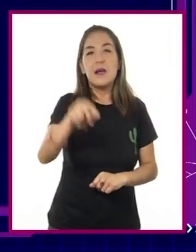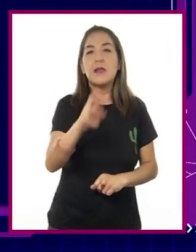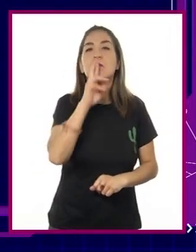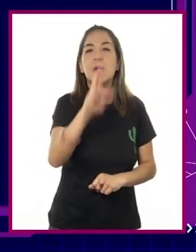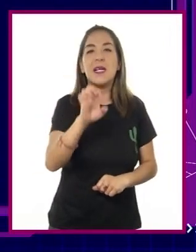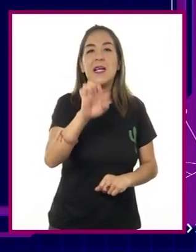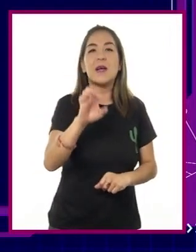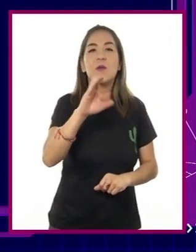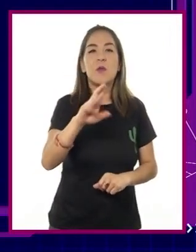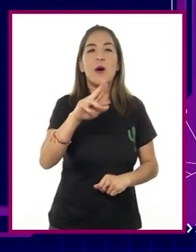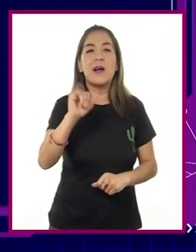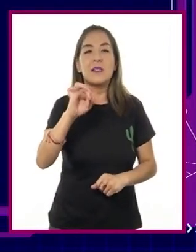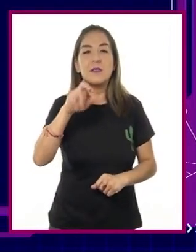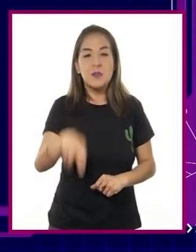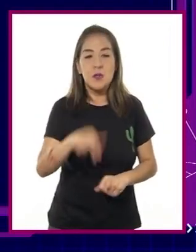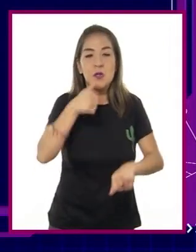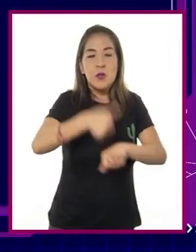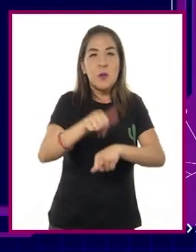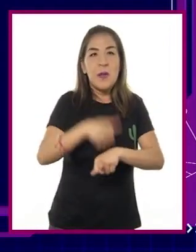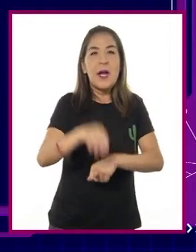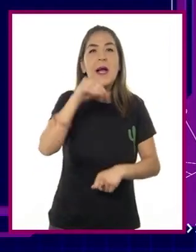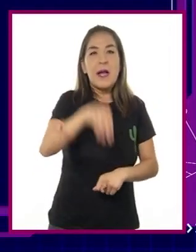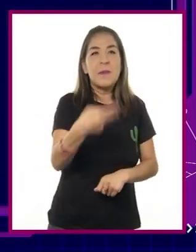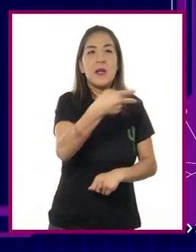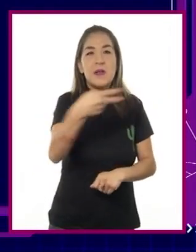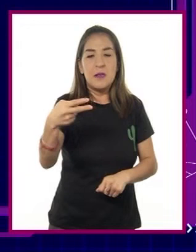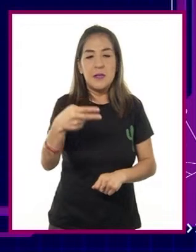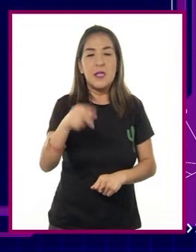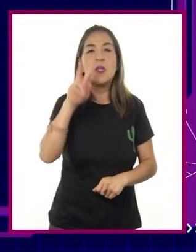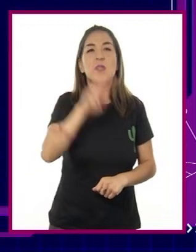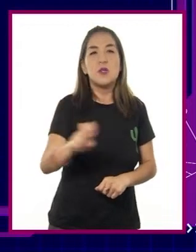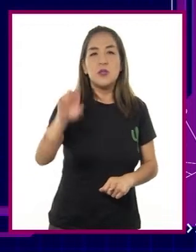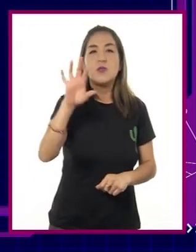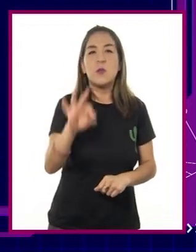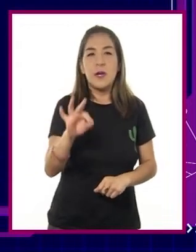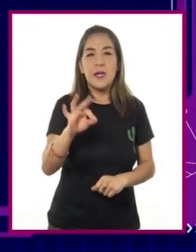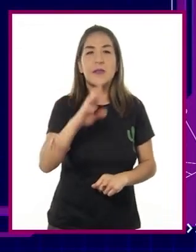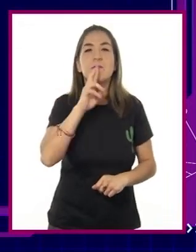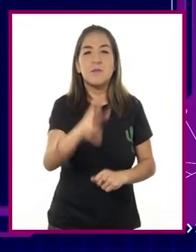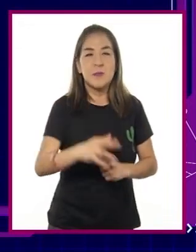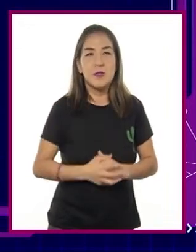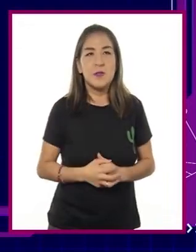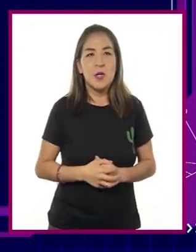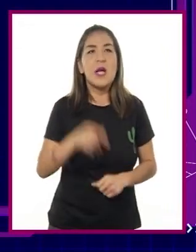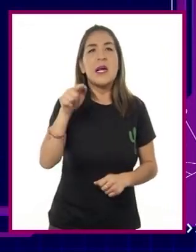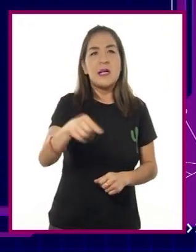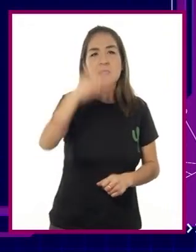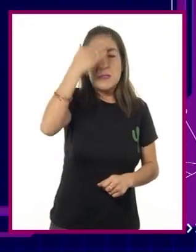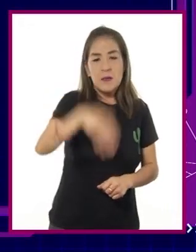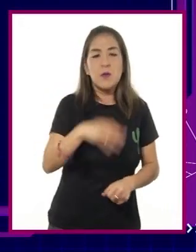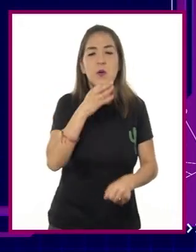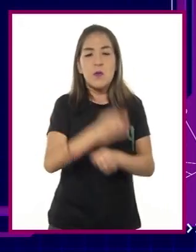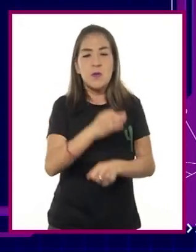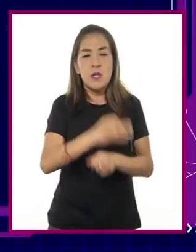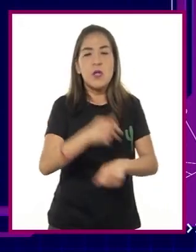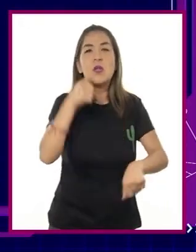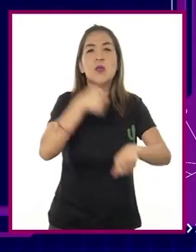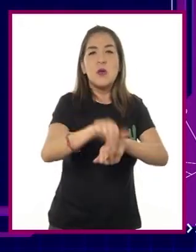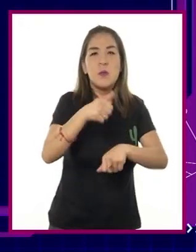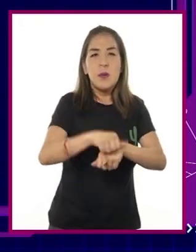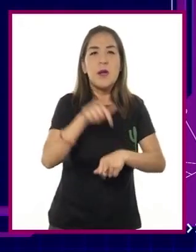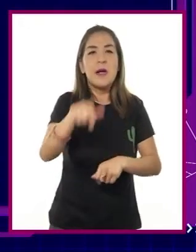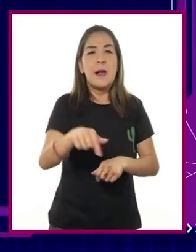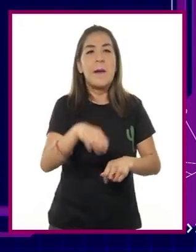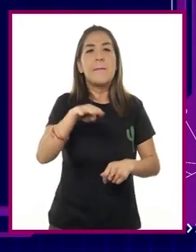ecuación m es igual a 240, que representa la solución. Así, sabemos que cada fruta tiene una masa